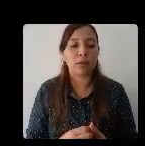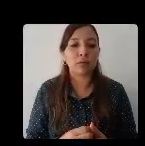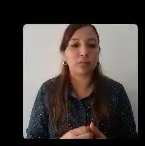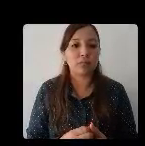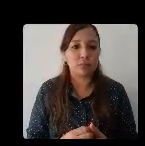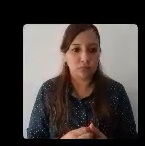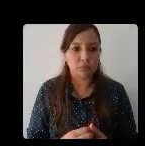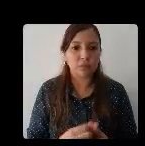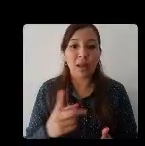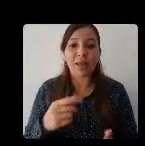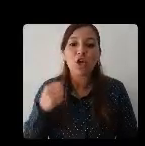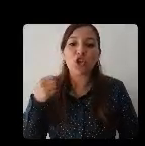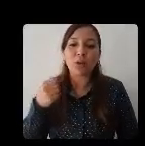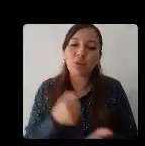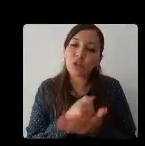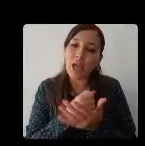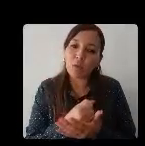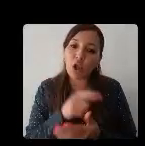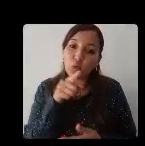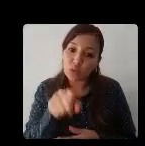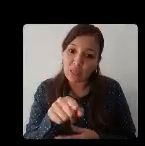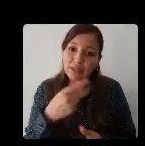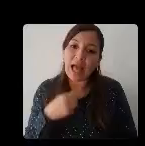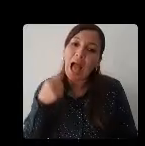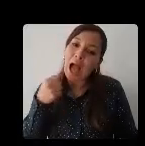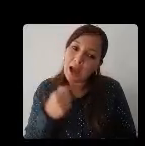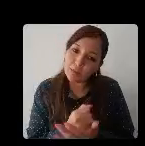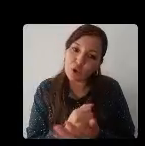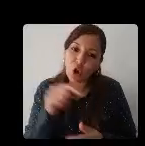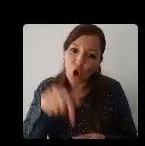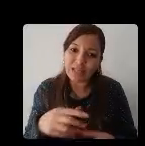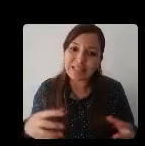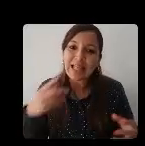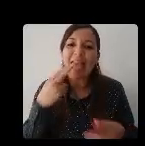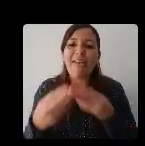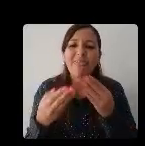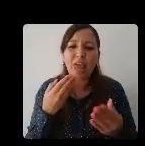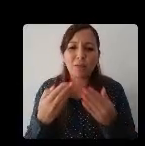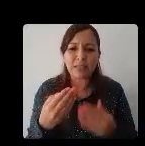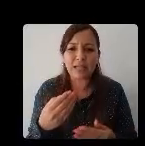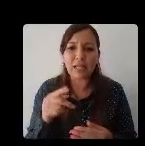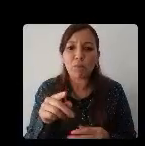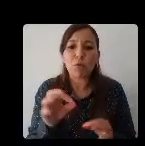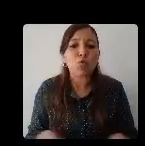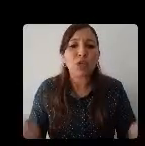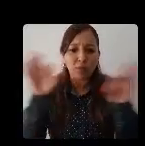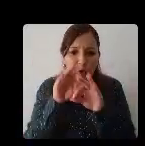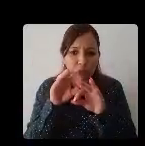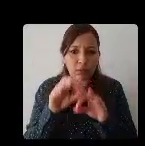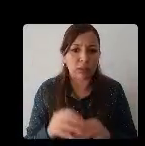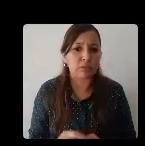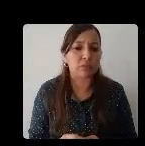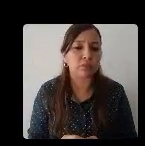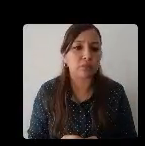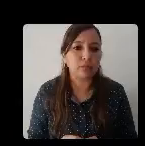esta entrevista que es muy, muy, muy, acogedor, ¿no? Que la actividad que estamos